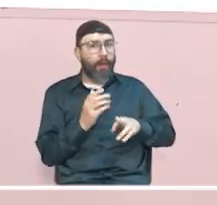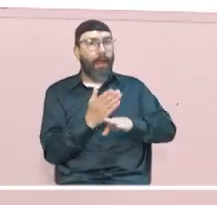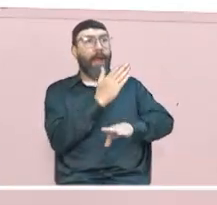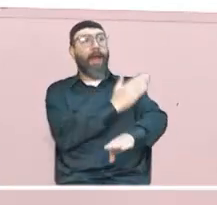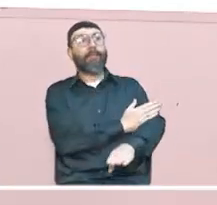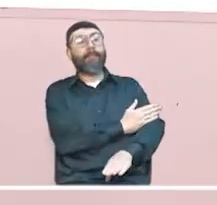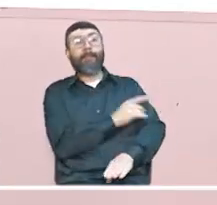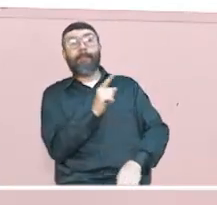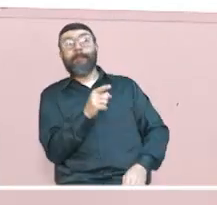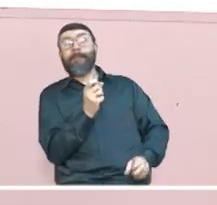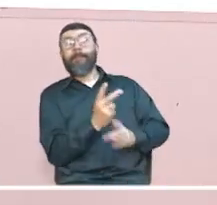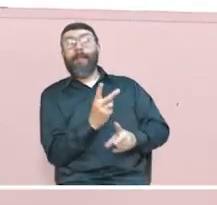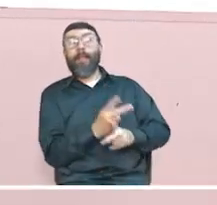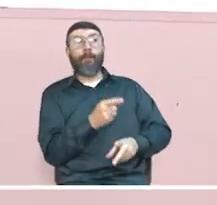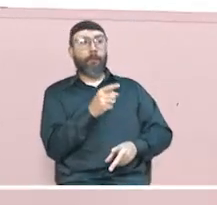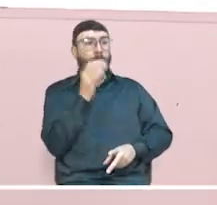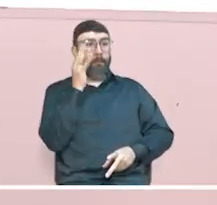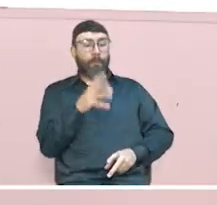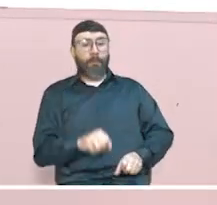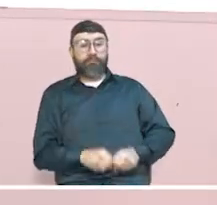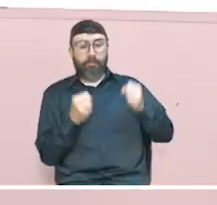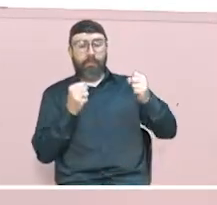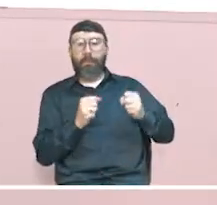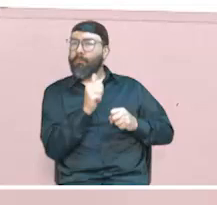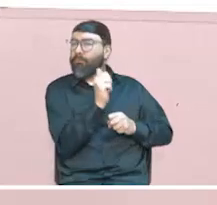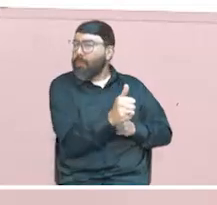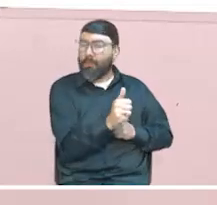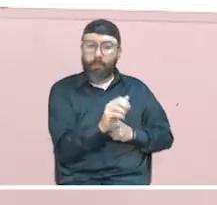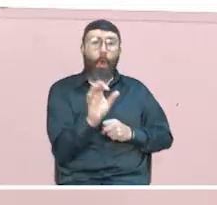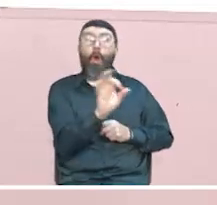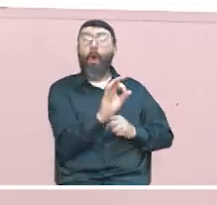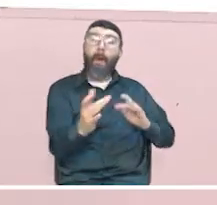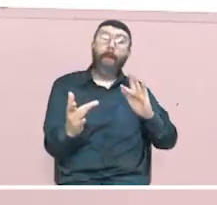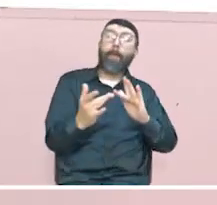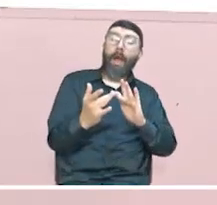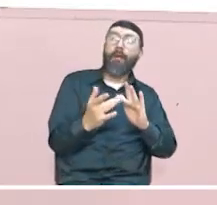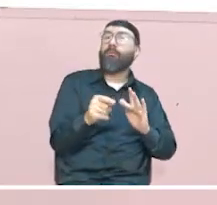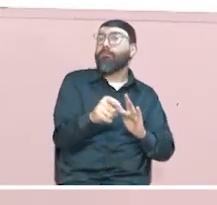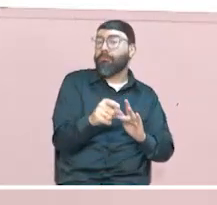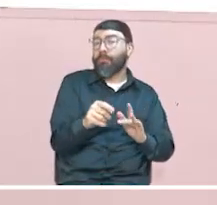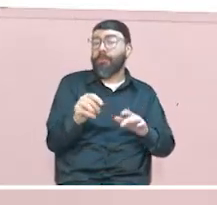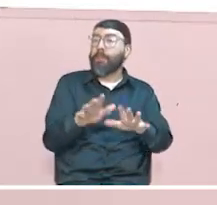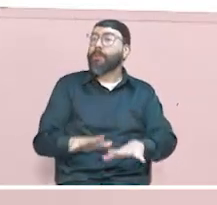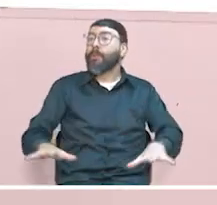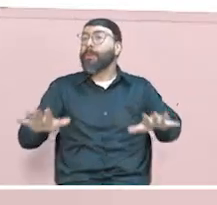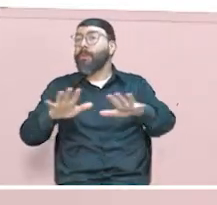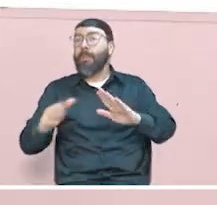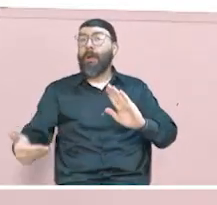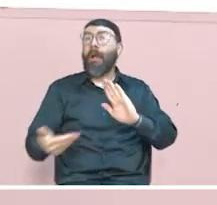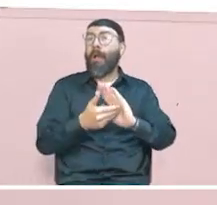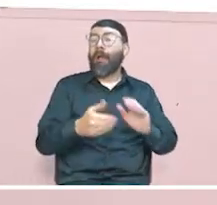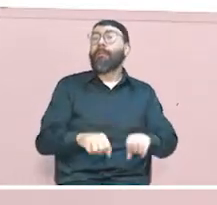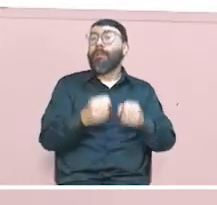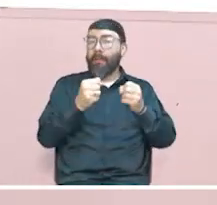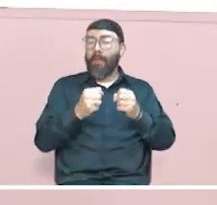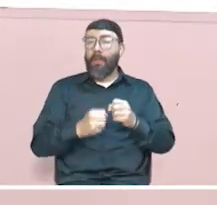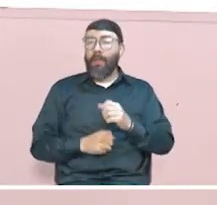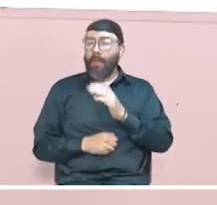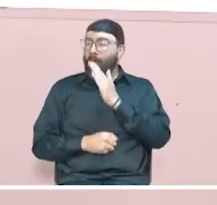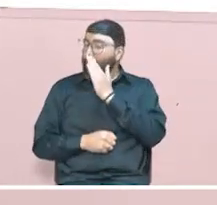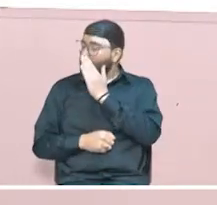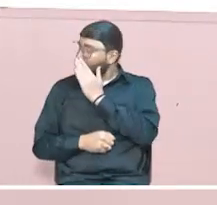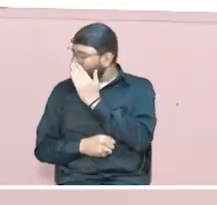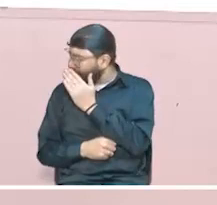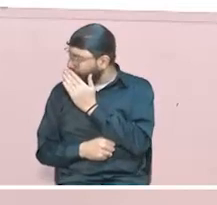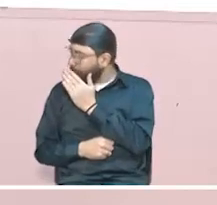condicionantes que pueden ser de la persona o pueden ser asociados también al medio ambiente. Y cuando hablamos